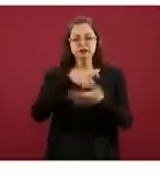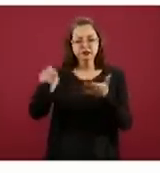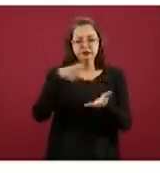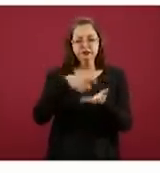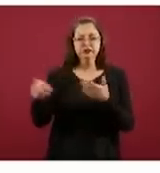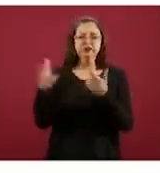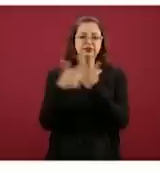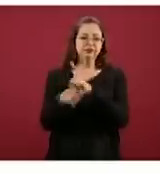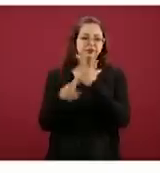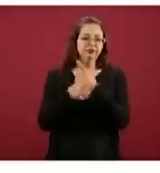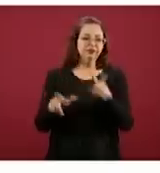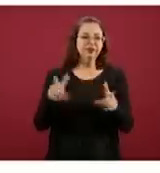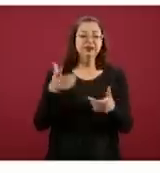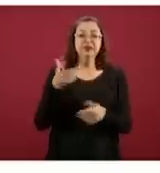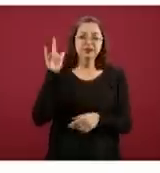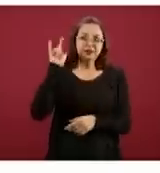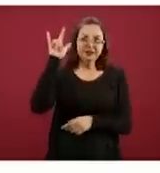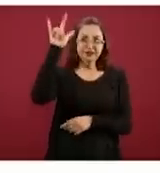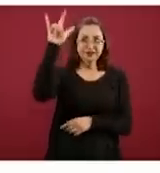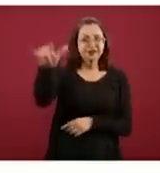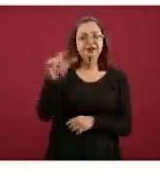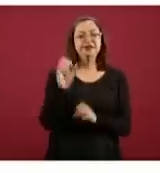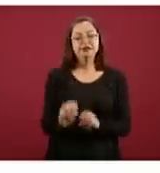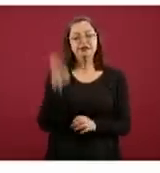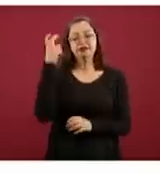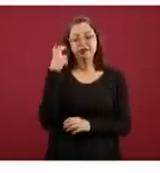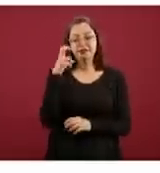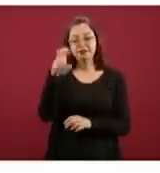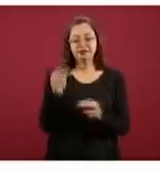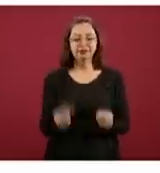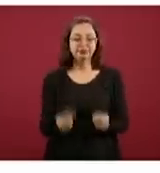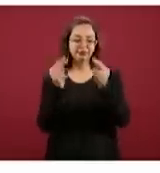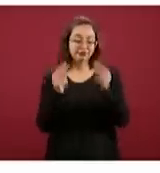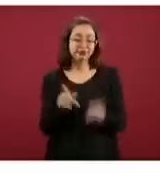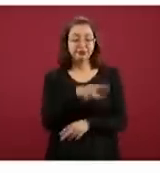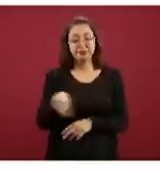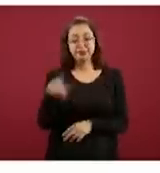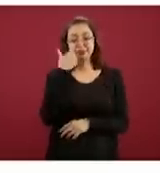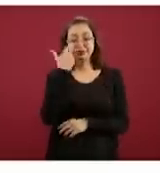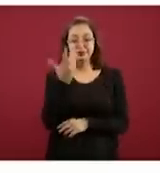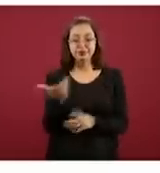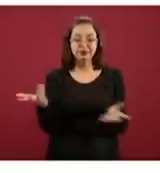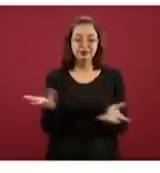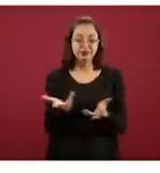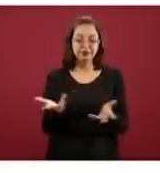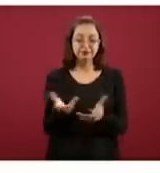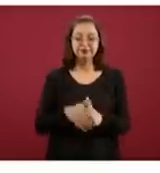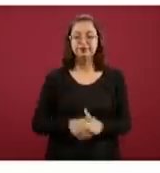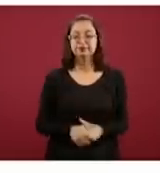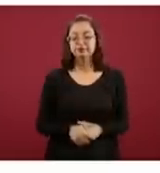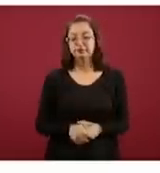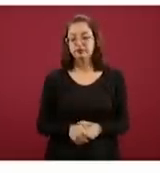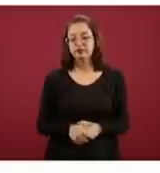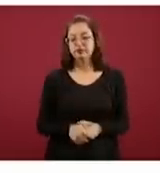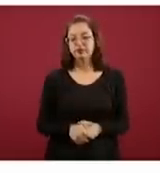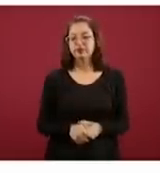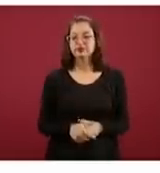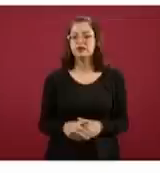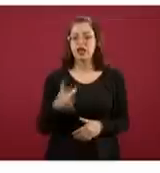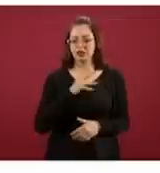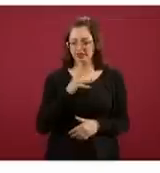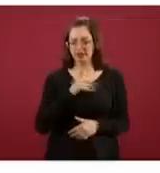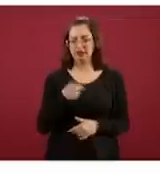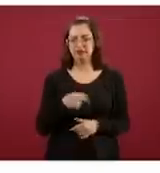taxis aéreos o para viajes de negocios, quien así lo decida comprar. Este es el primero de los